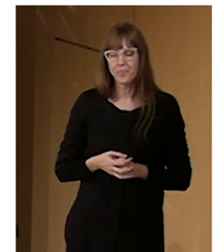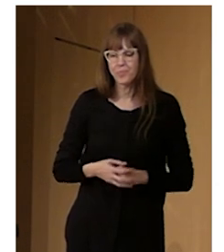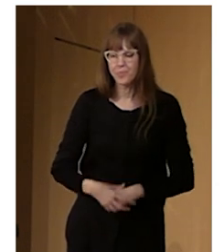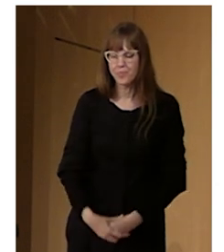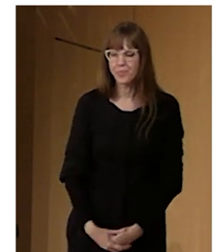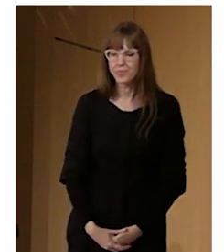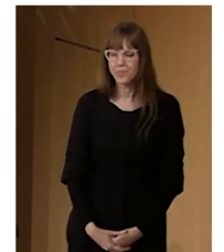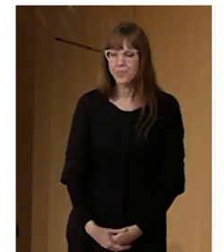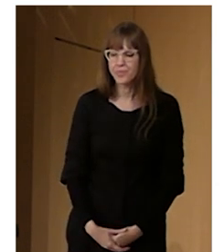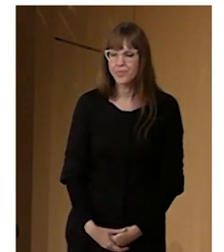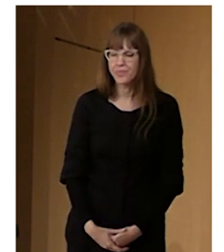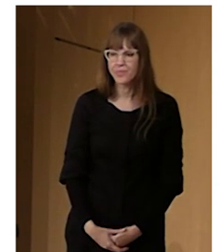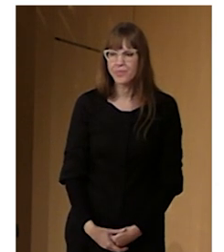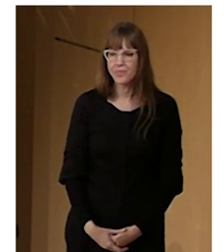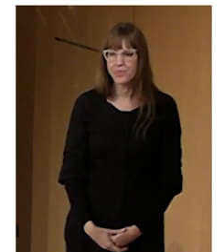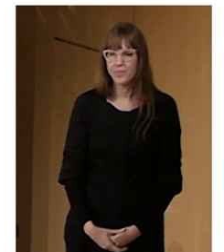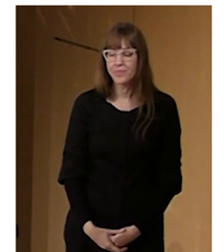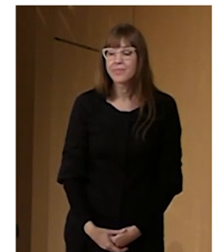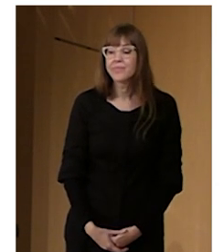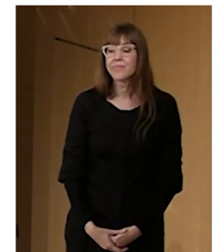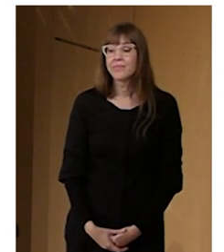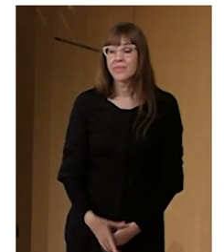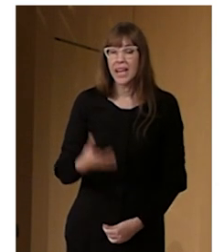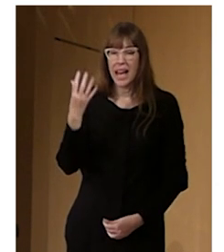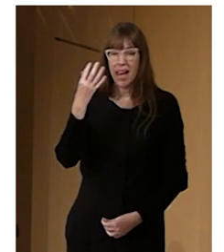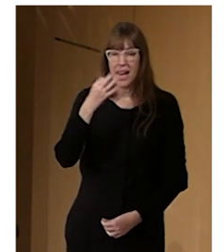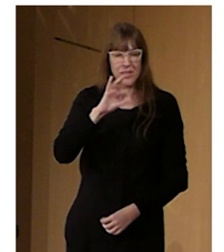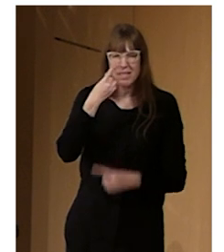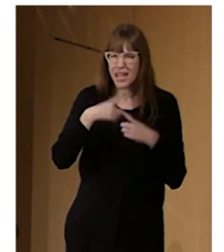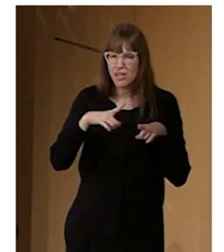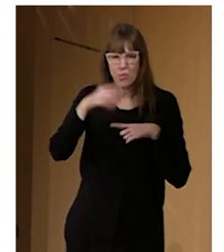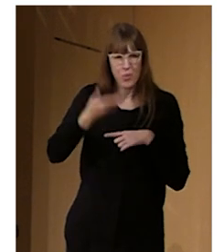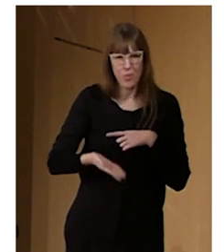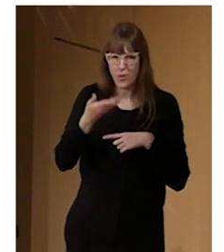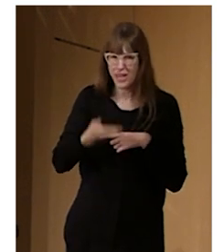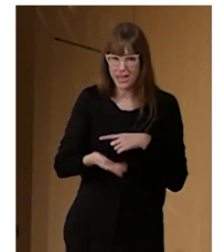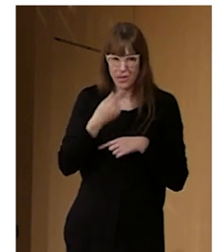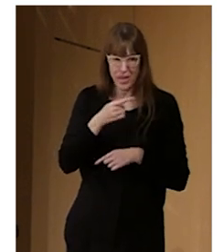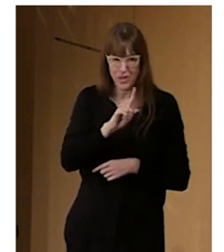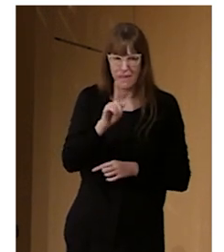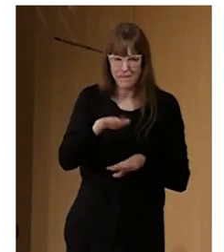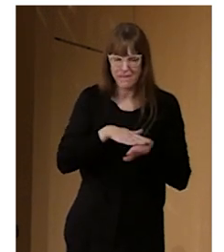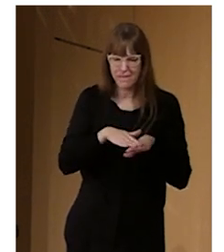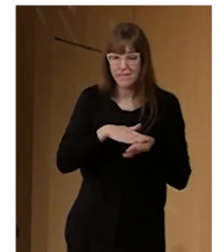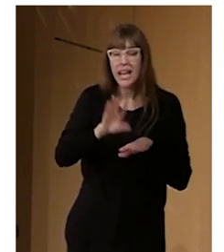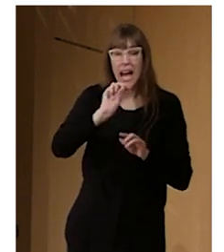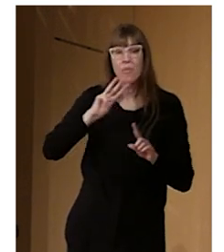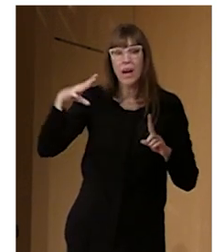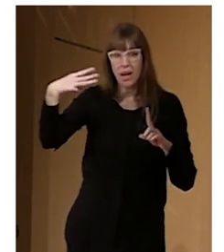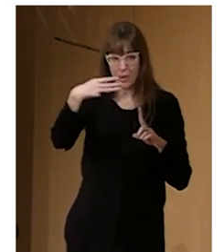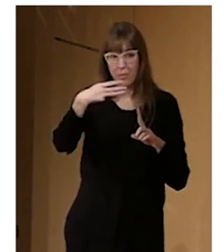sala eh Ah me dejaba una parte importante perdón eh en la web